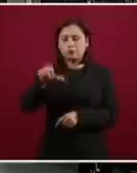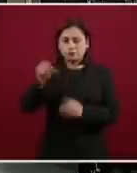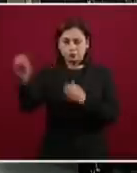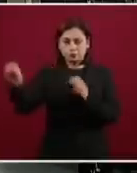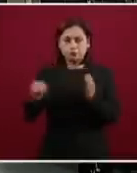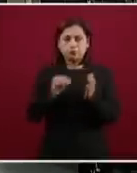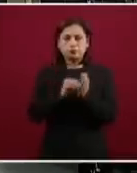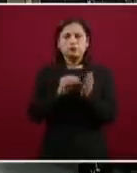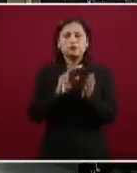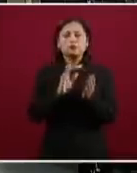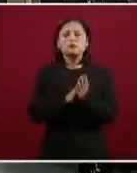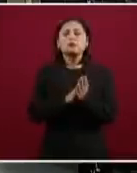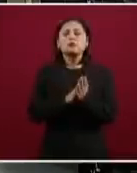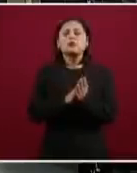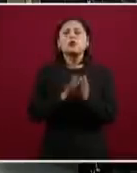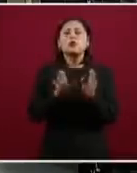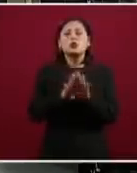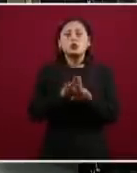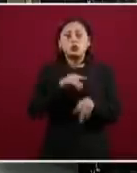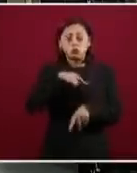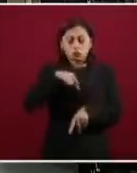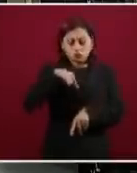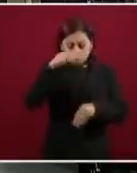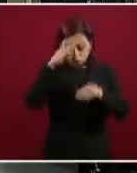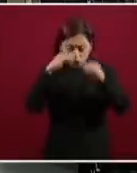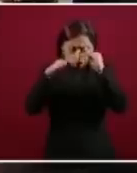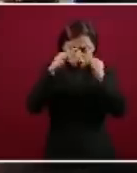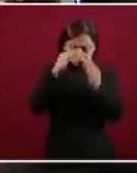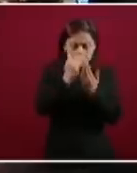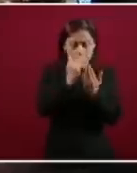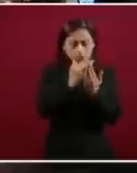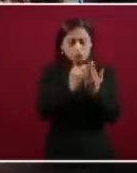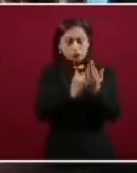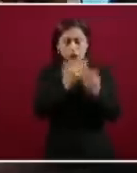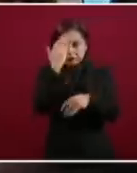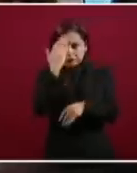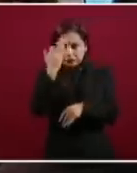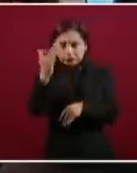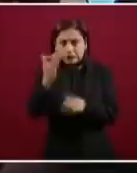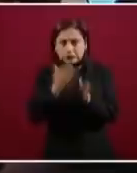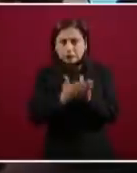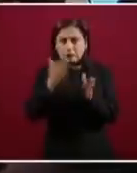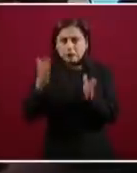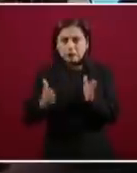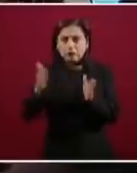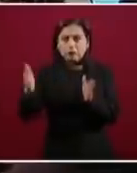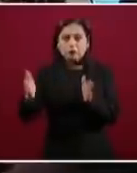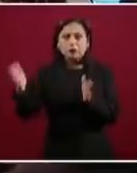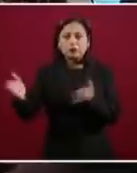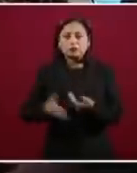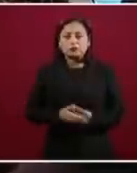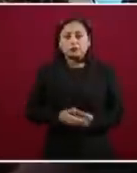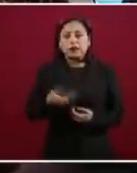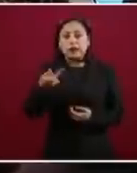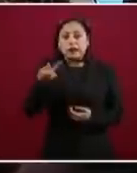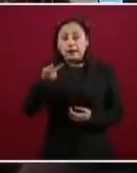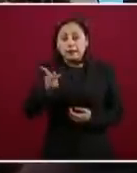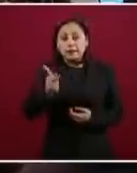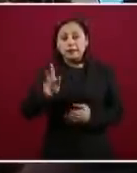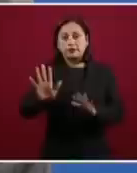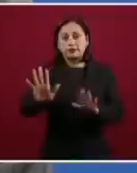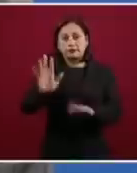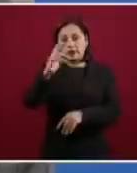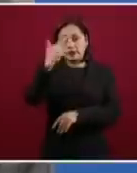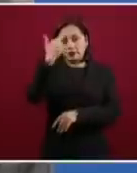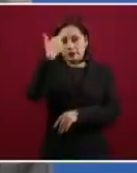de cómo estamos calculando los tiempos. Desde luego, todo depende de la consulta, de lo